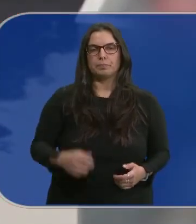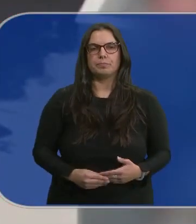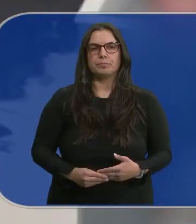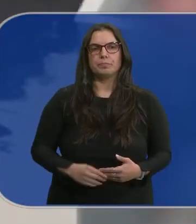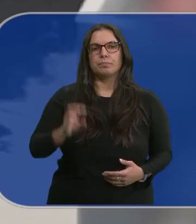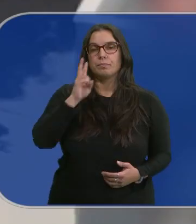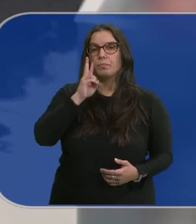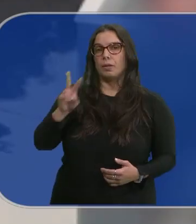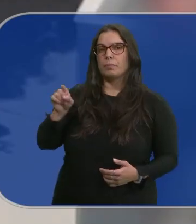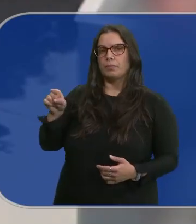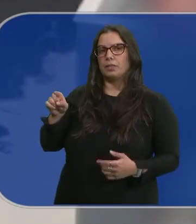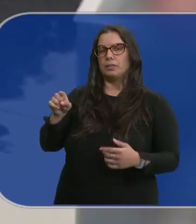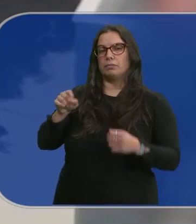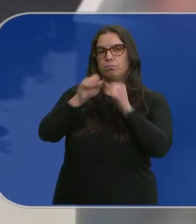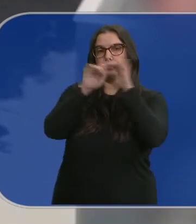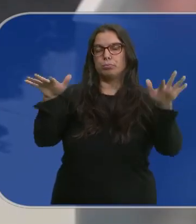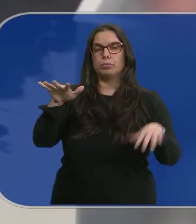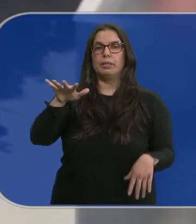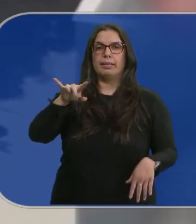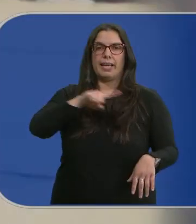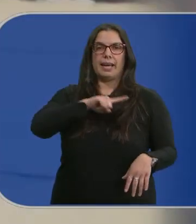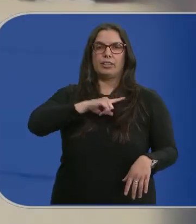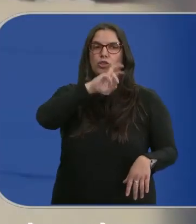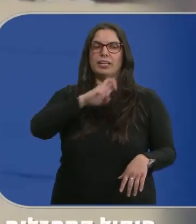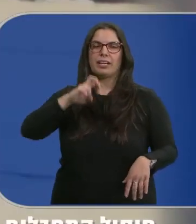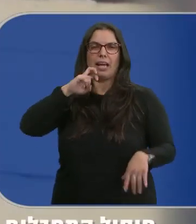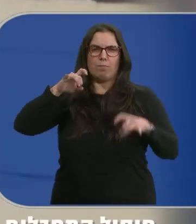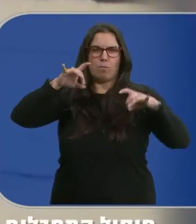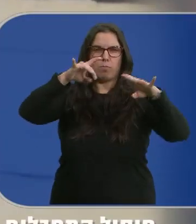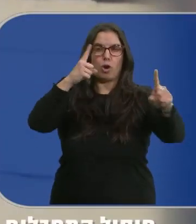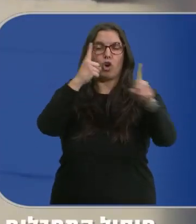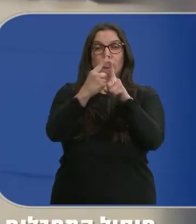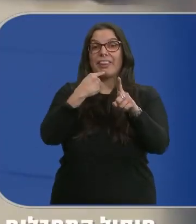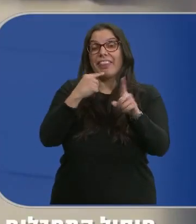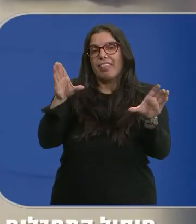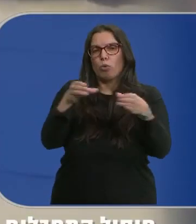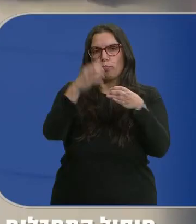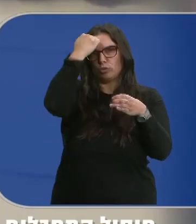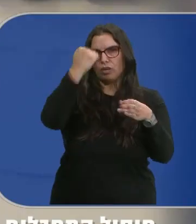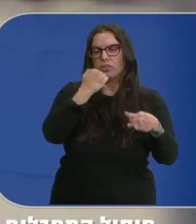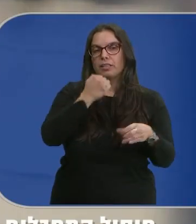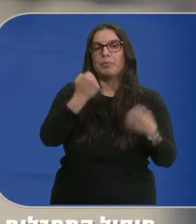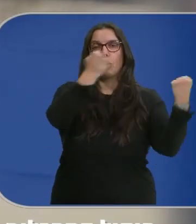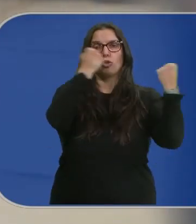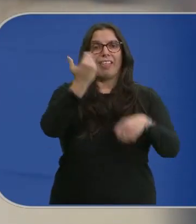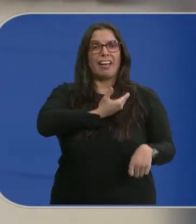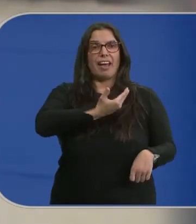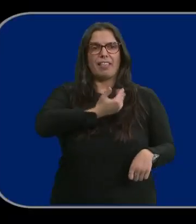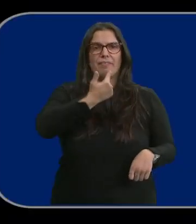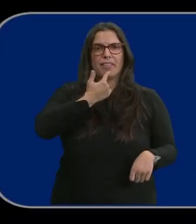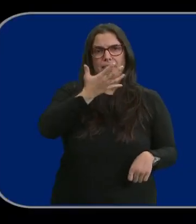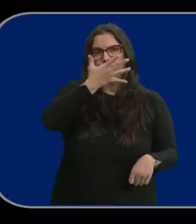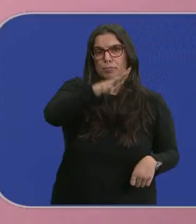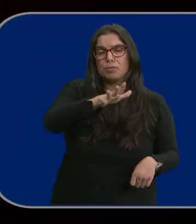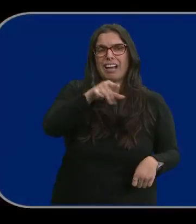Es uno de los últimos ataques que ha difundido el ejército israelí contra, según dicen, grupos terroristas. Las autoridades gazatíes, por su parte, denuncian al